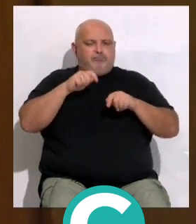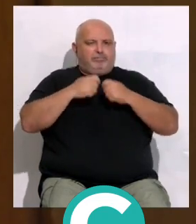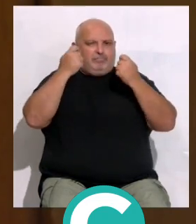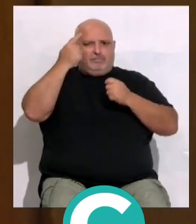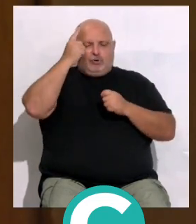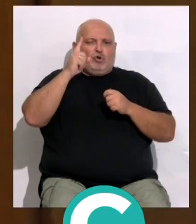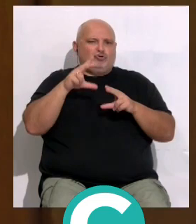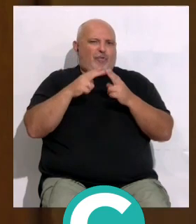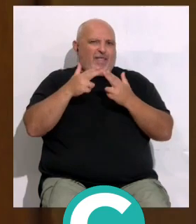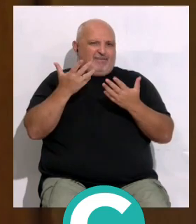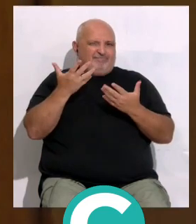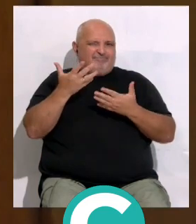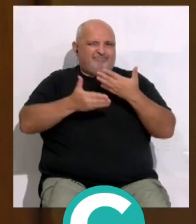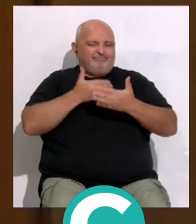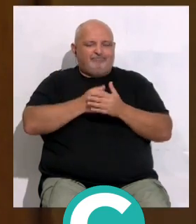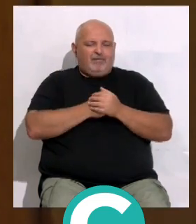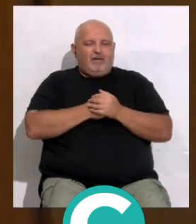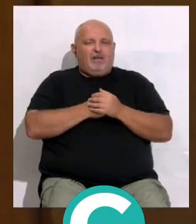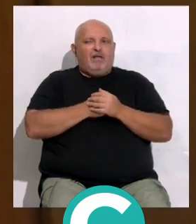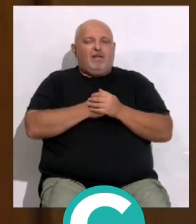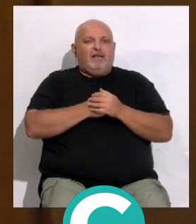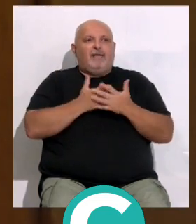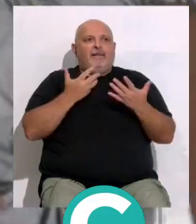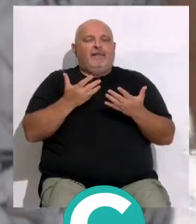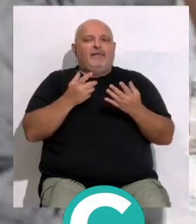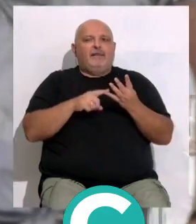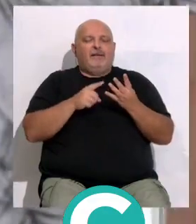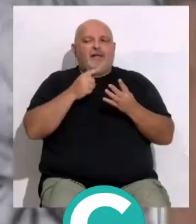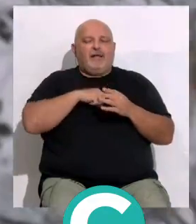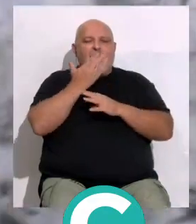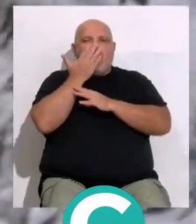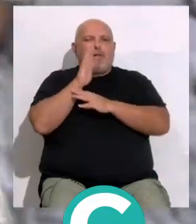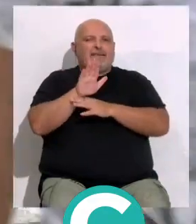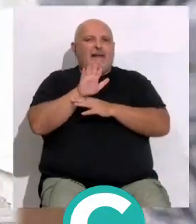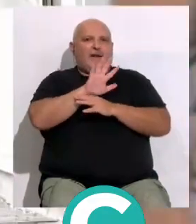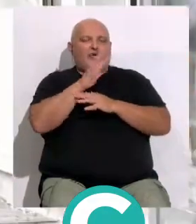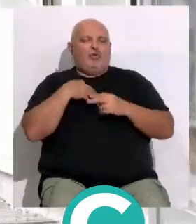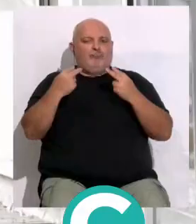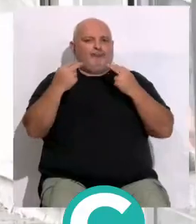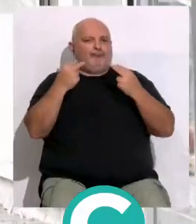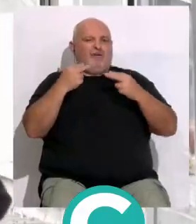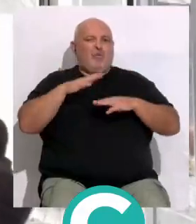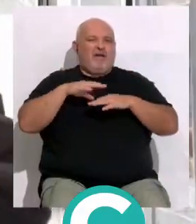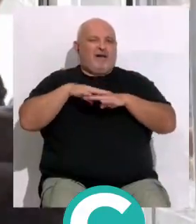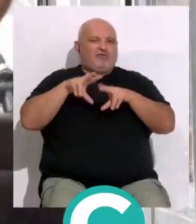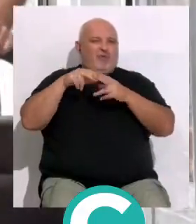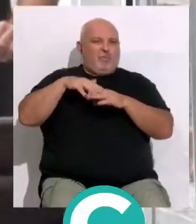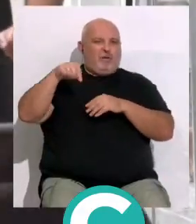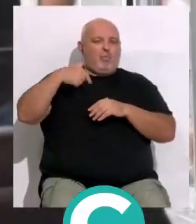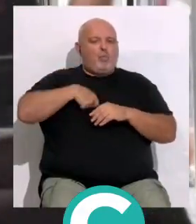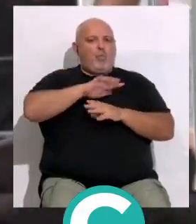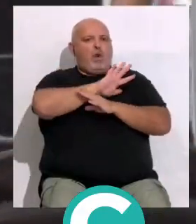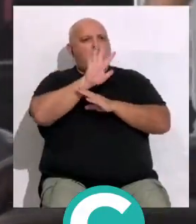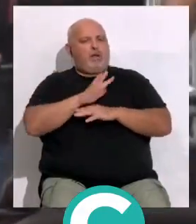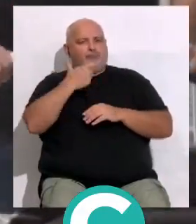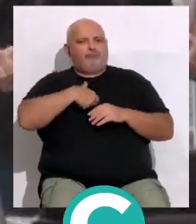propia sociedad. El hecho de que tengamos que aparentar, esto es uno de los problemas de las redes sociales, tenemos que aparentar una imagen del